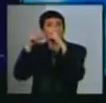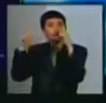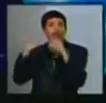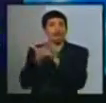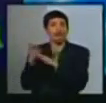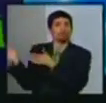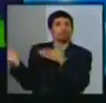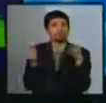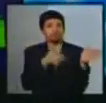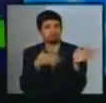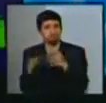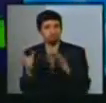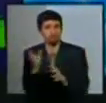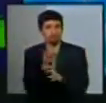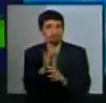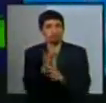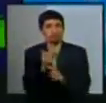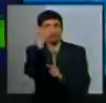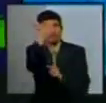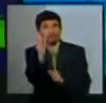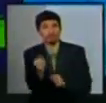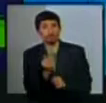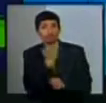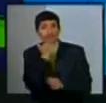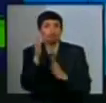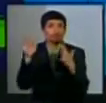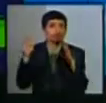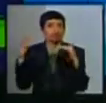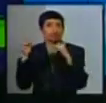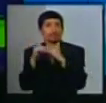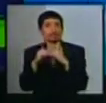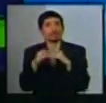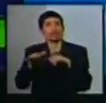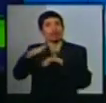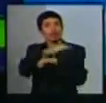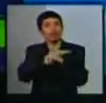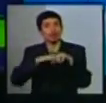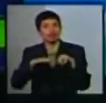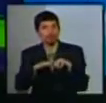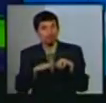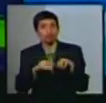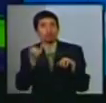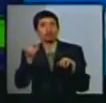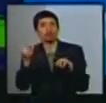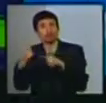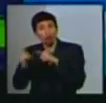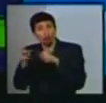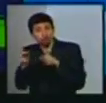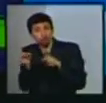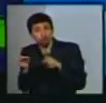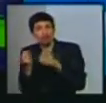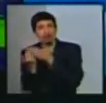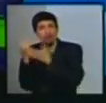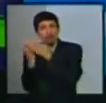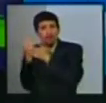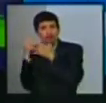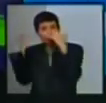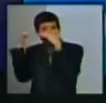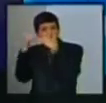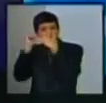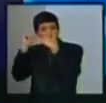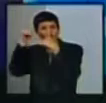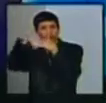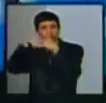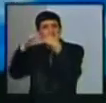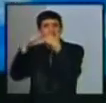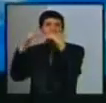viento fuerte. La Antártida estará parcial, Isla de Pascua mayormente nublado, y Juan Fernández esperamos que se presente con una mañana nublada y la tarde